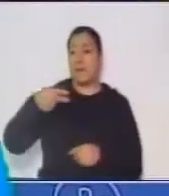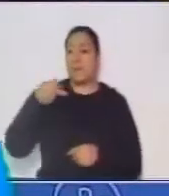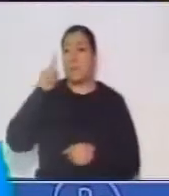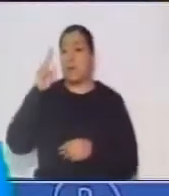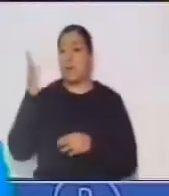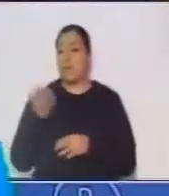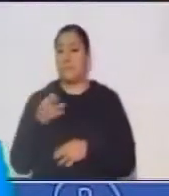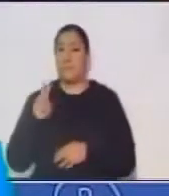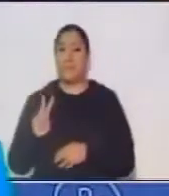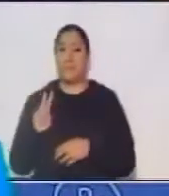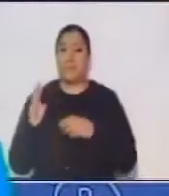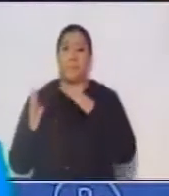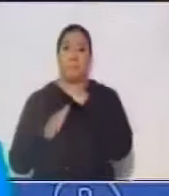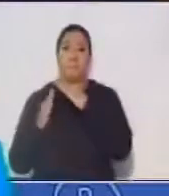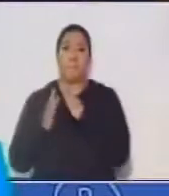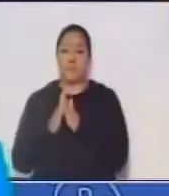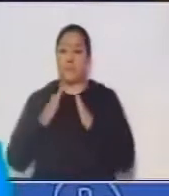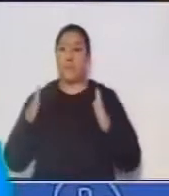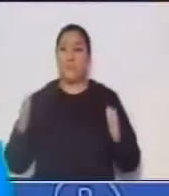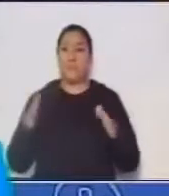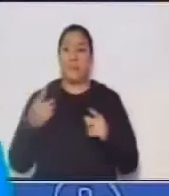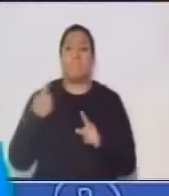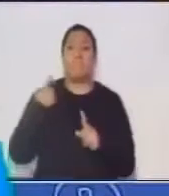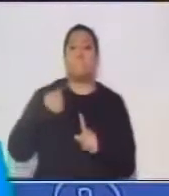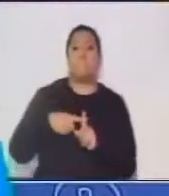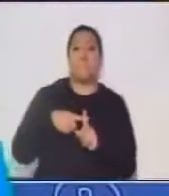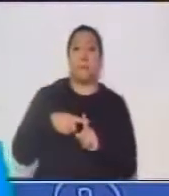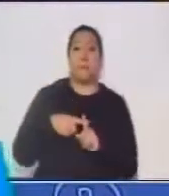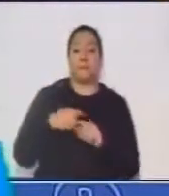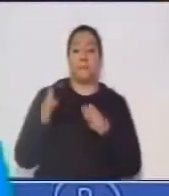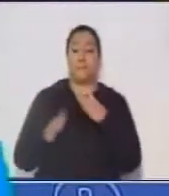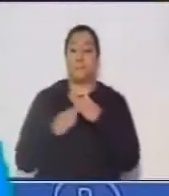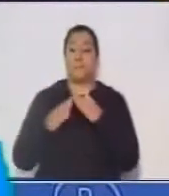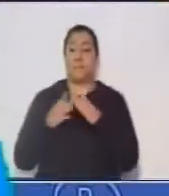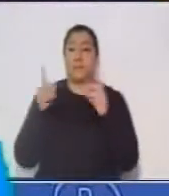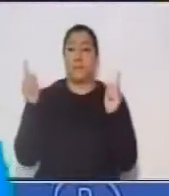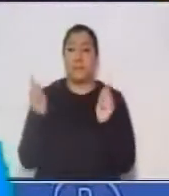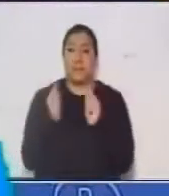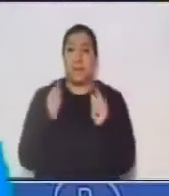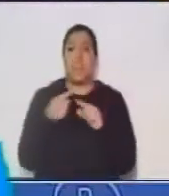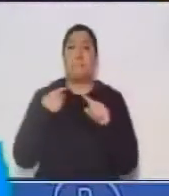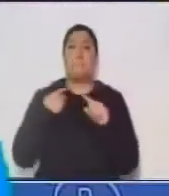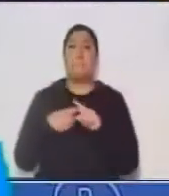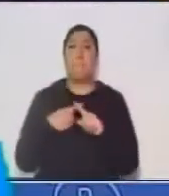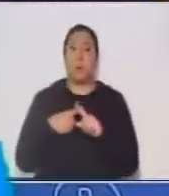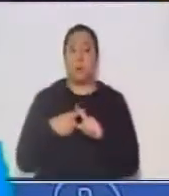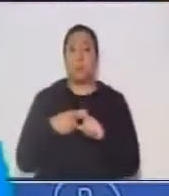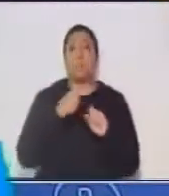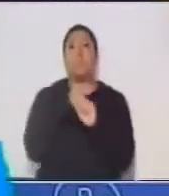base mayor más la base menor por la altura.